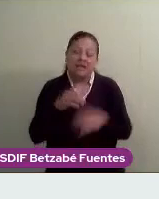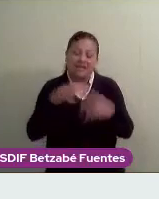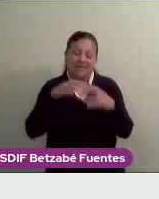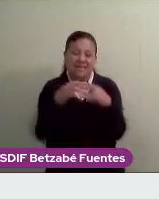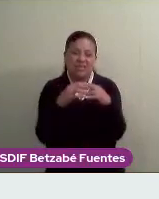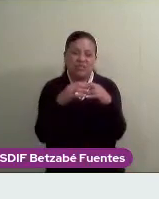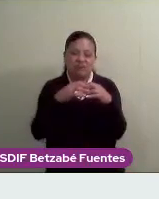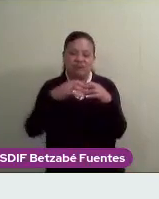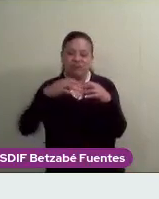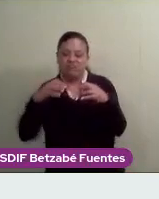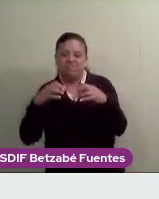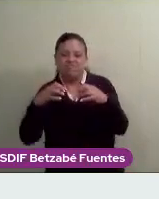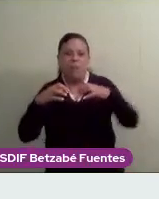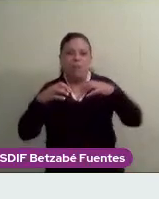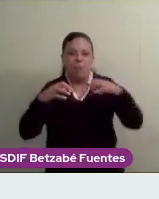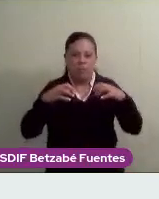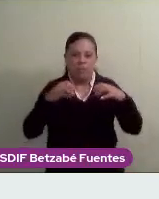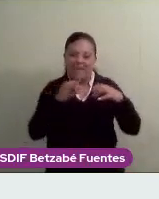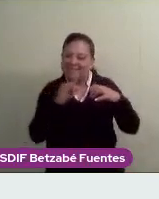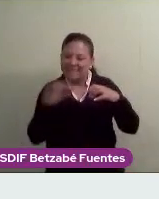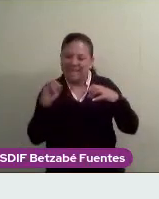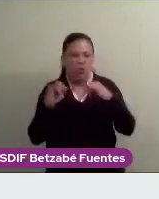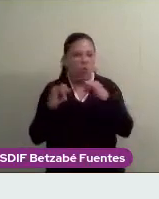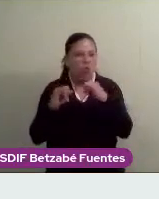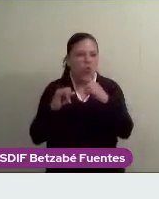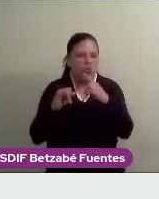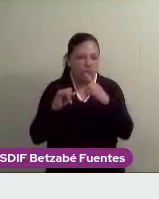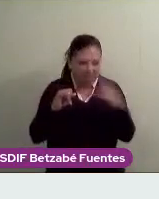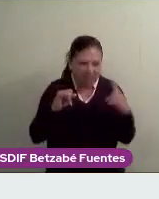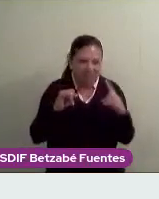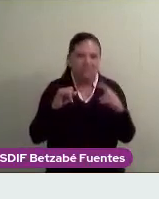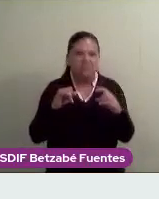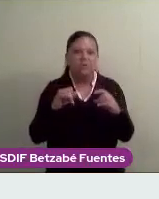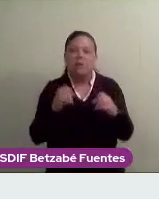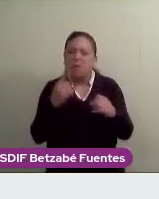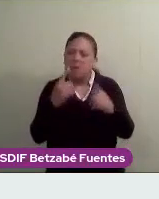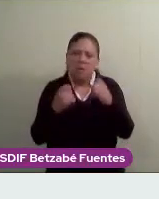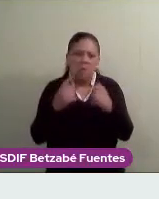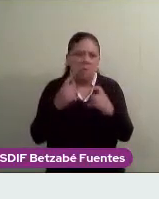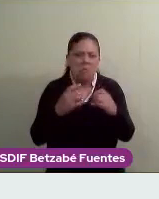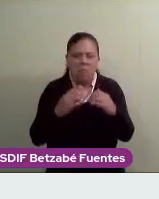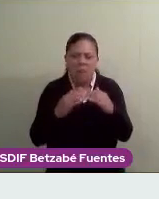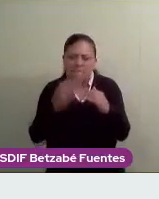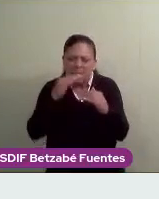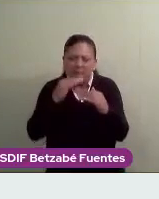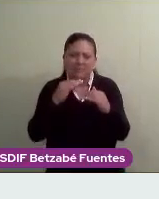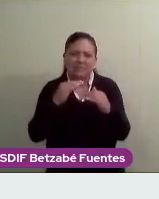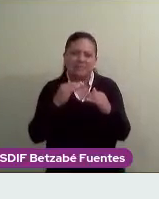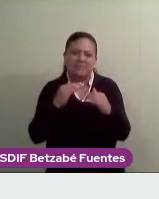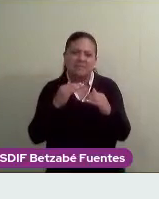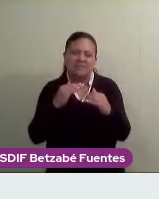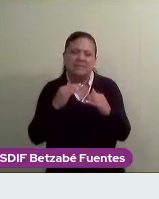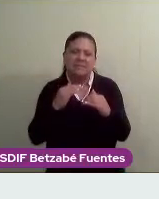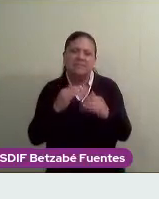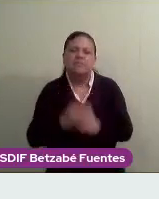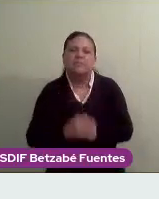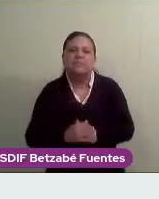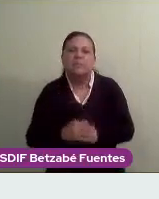Una de las dos partes es más predominante de, el cerebro. La siguiente, por